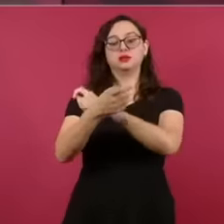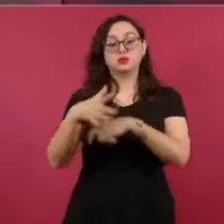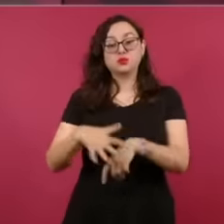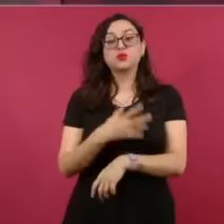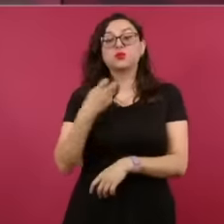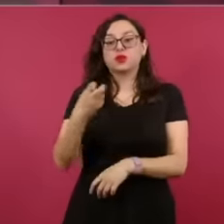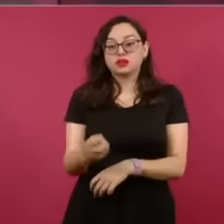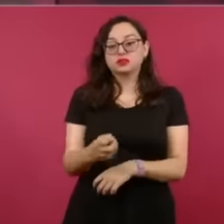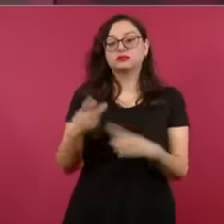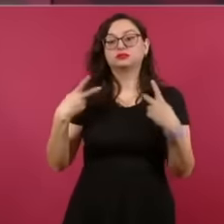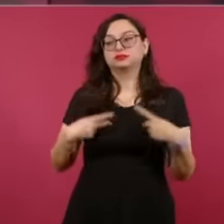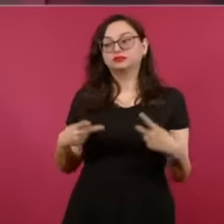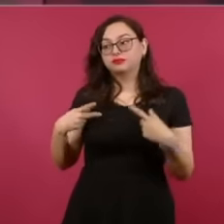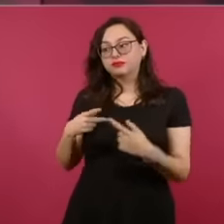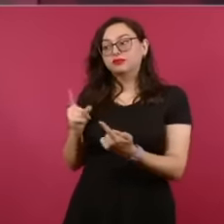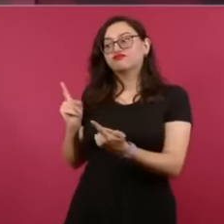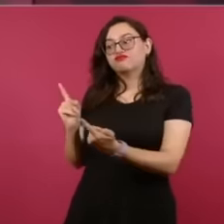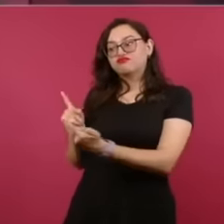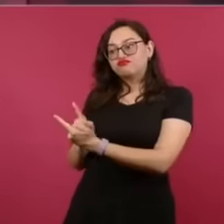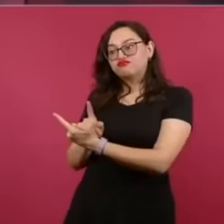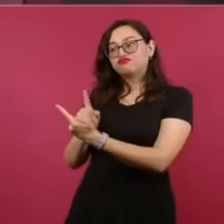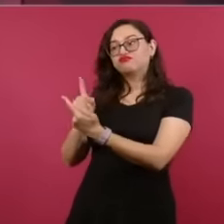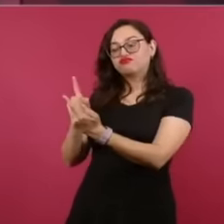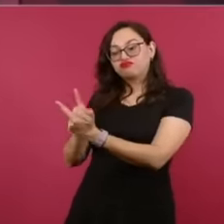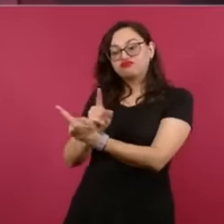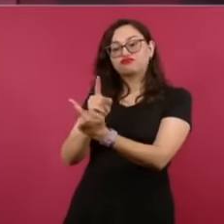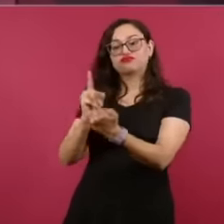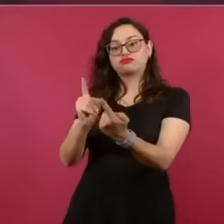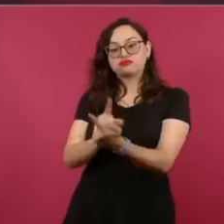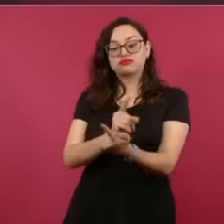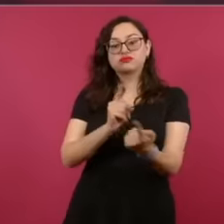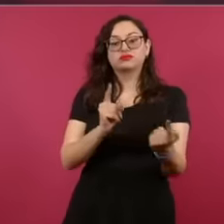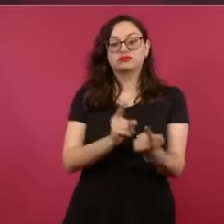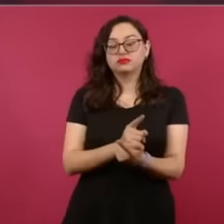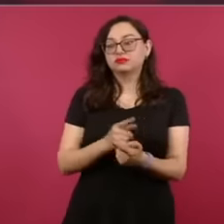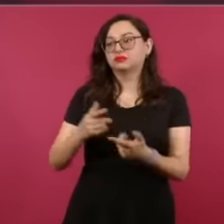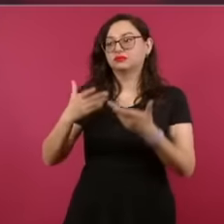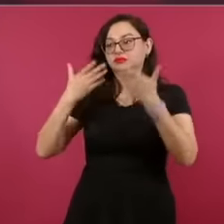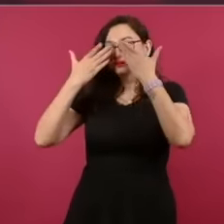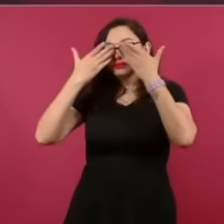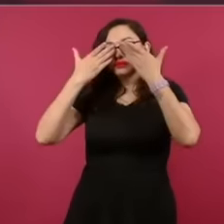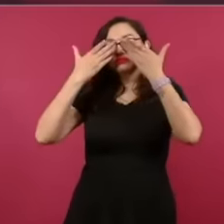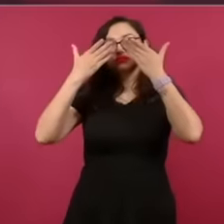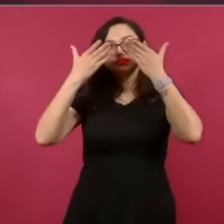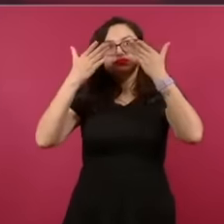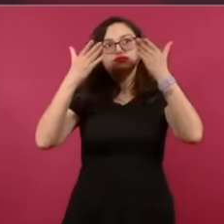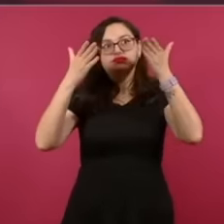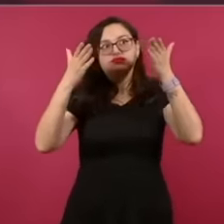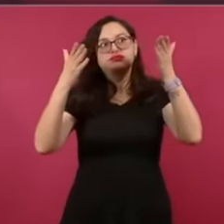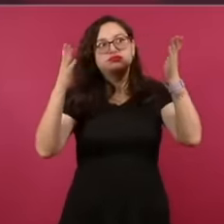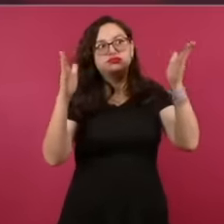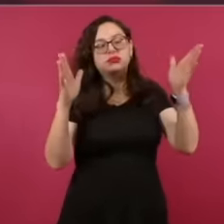desde abajo y entre todos, millones, y eso